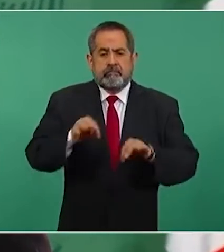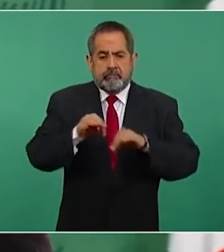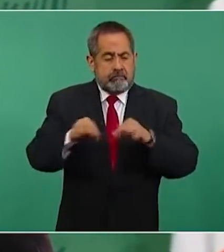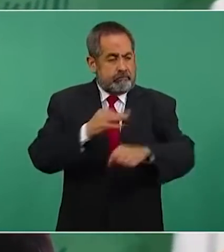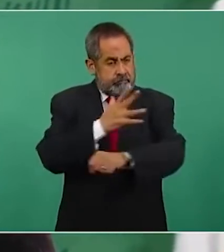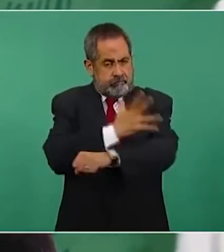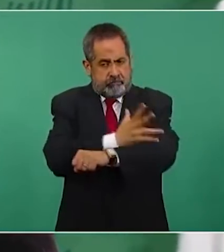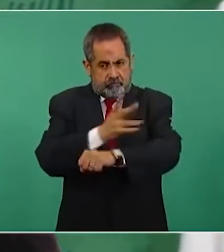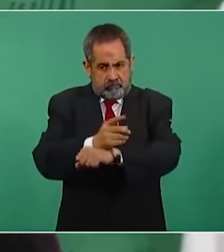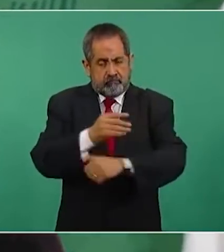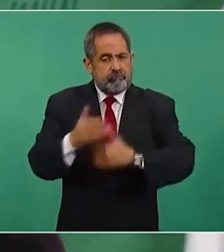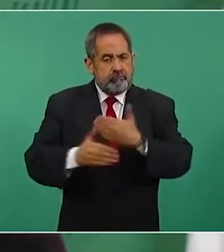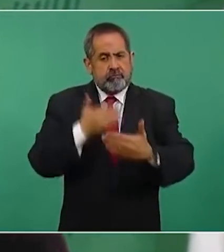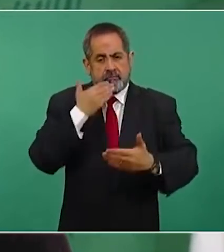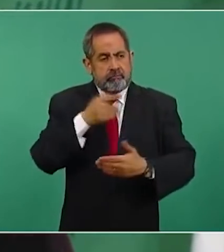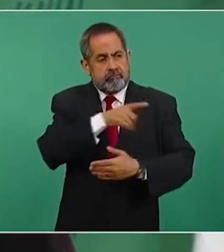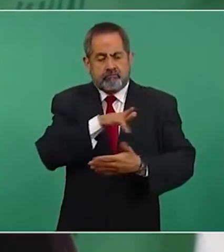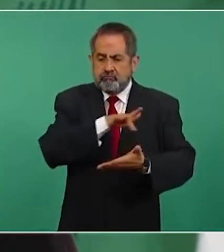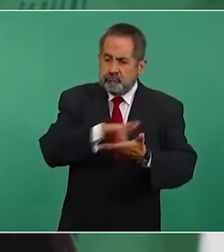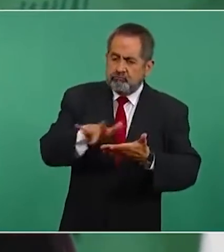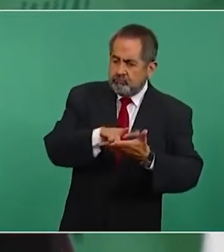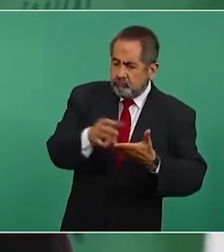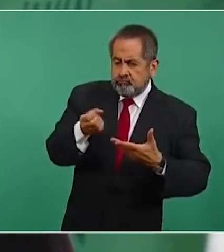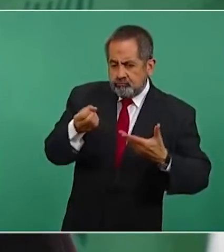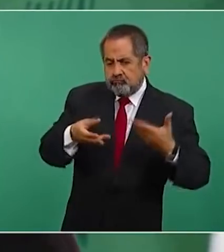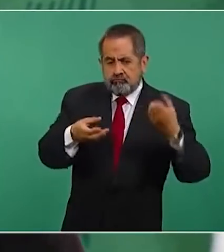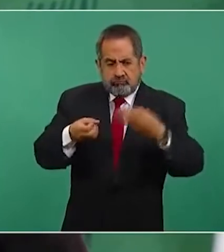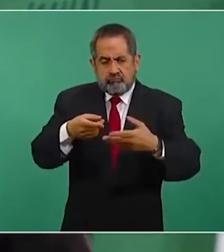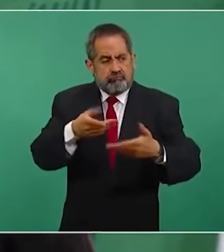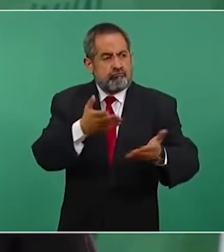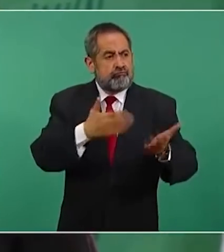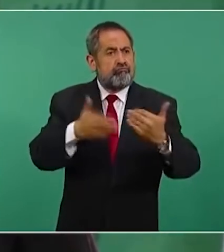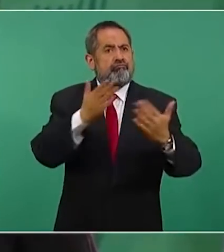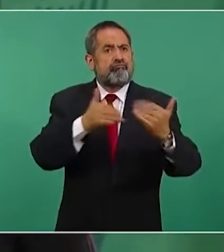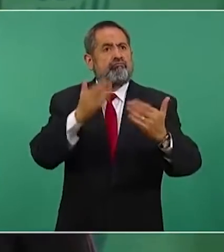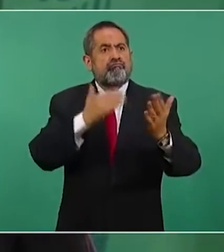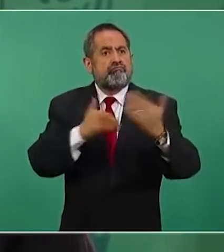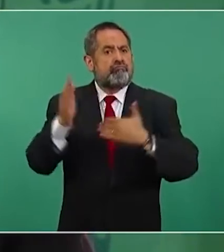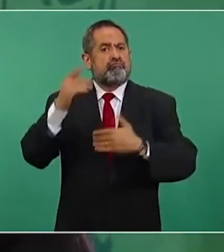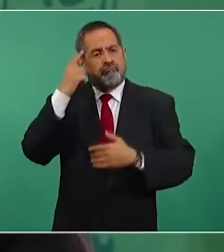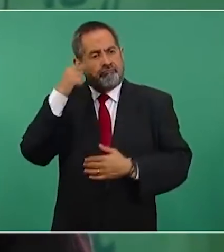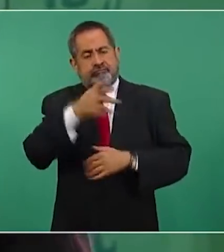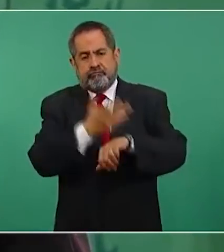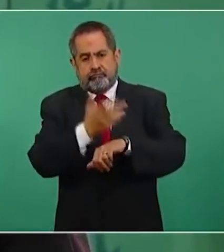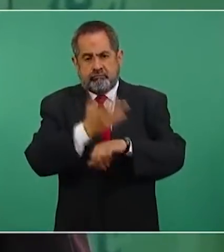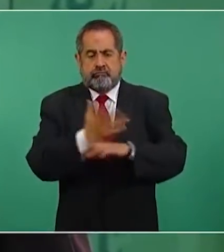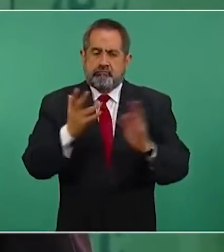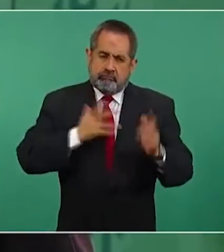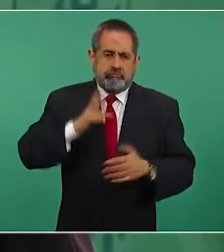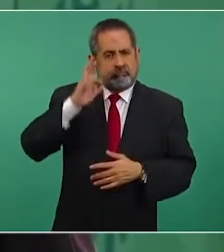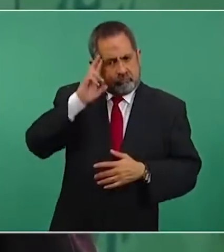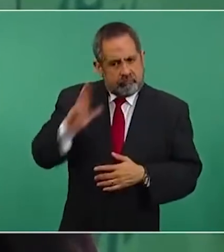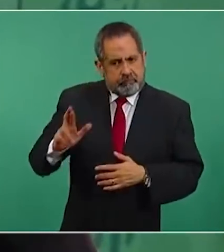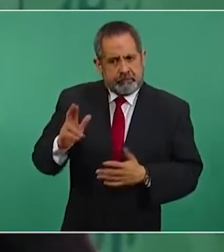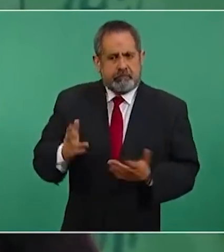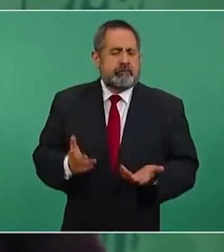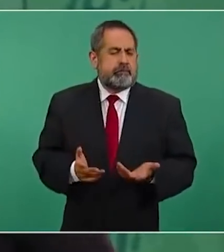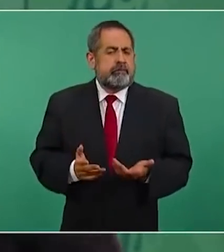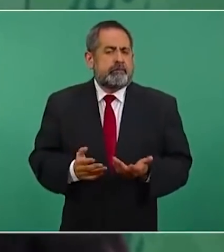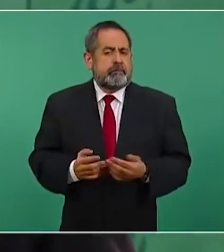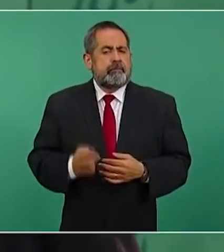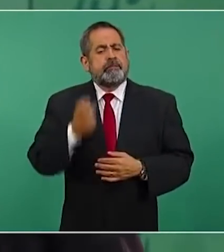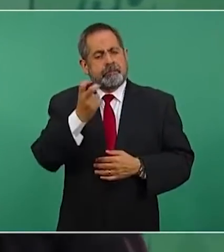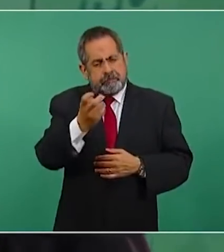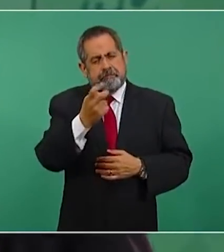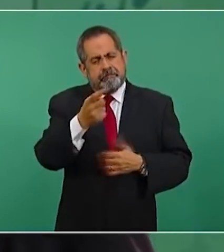honradamente estaciones que aportan al crecimiento de esa gran nación entonces todos esos